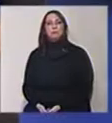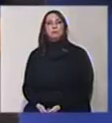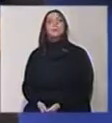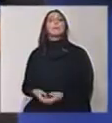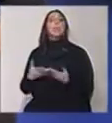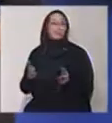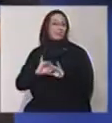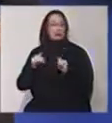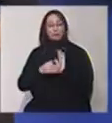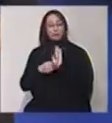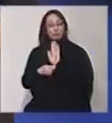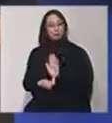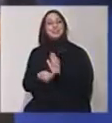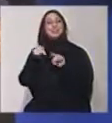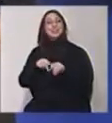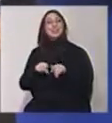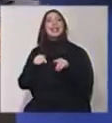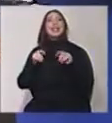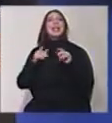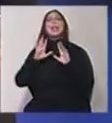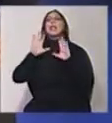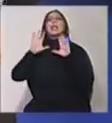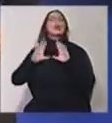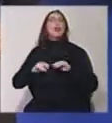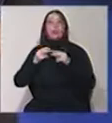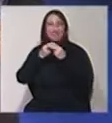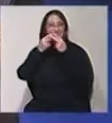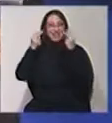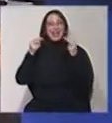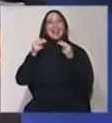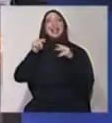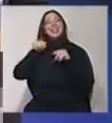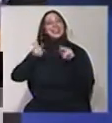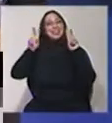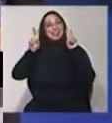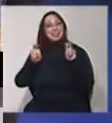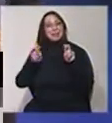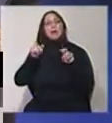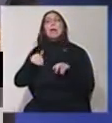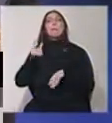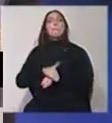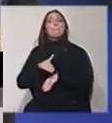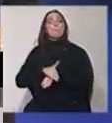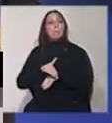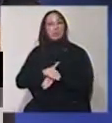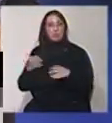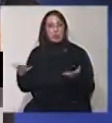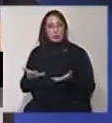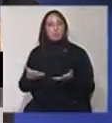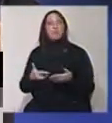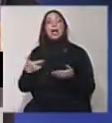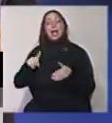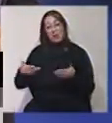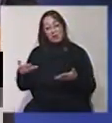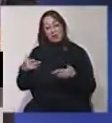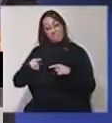Bueno, está presentadas las líneas generales de ese tema y el momento en que está ahora. Vamos a recibir en